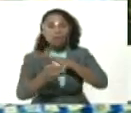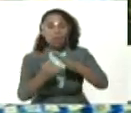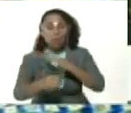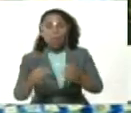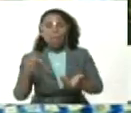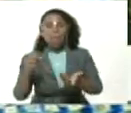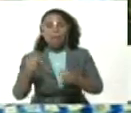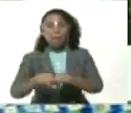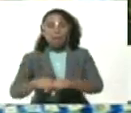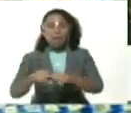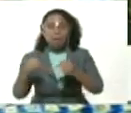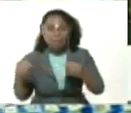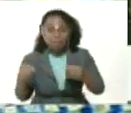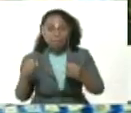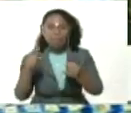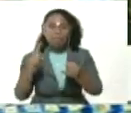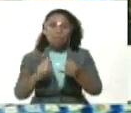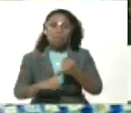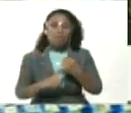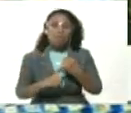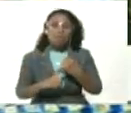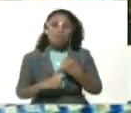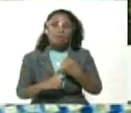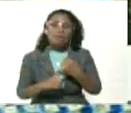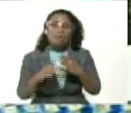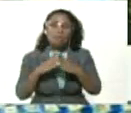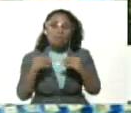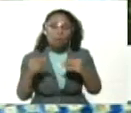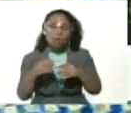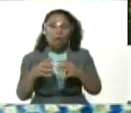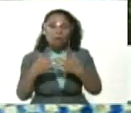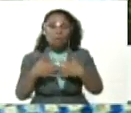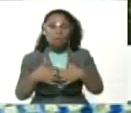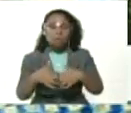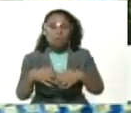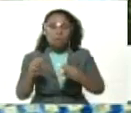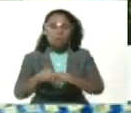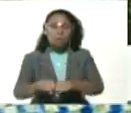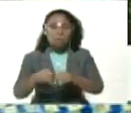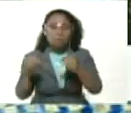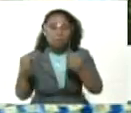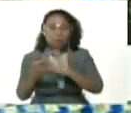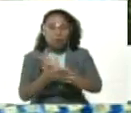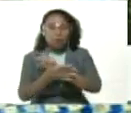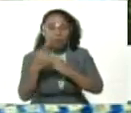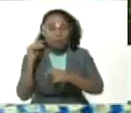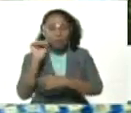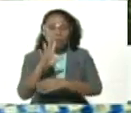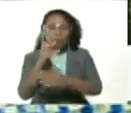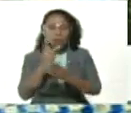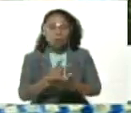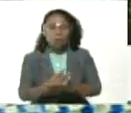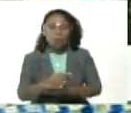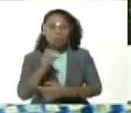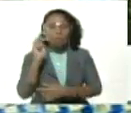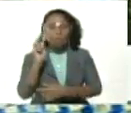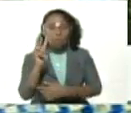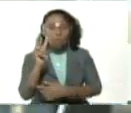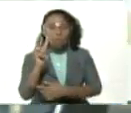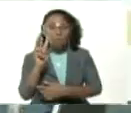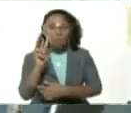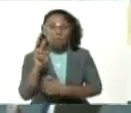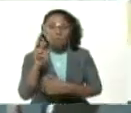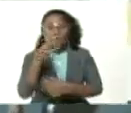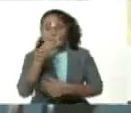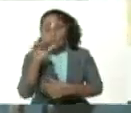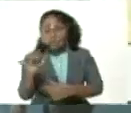panaderías, para todo lo que es la industria de la panificación, en 5 kilogramos de panelón, margarina, con sal